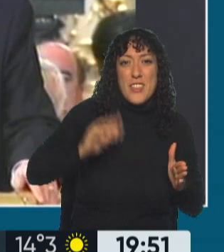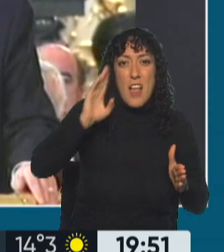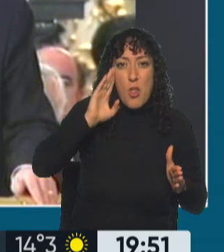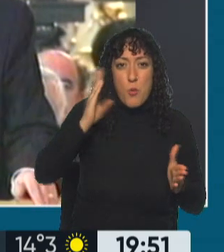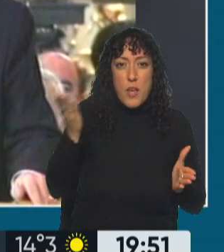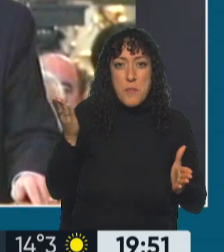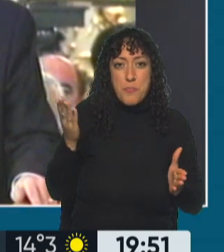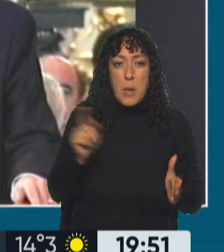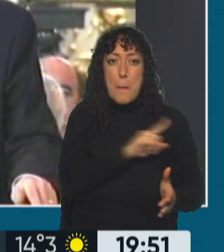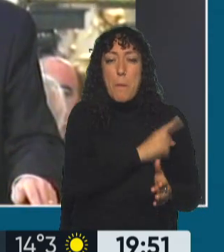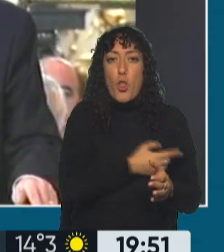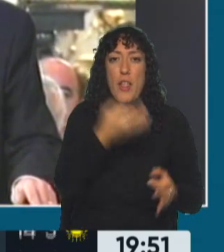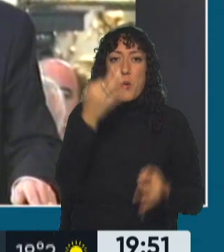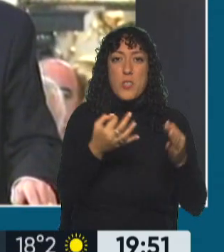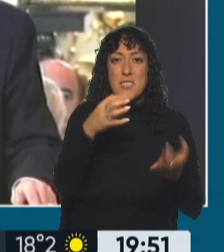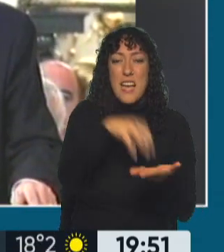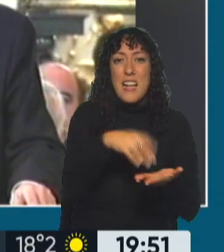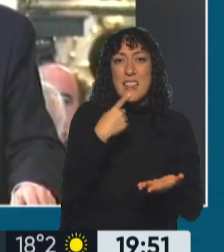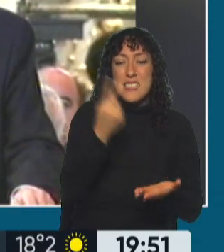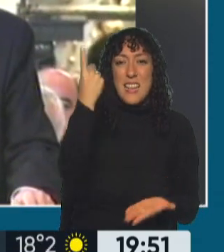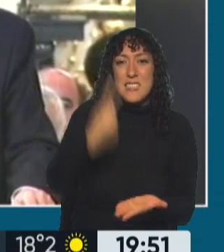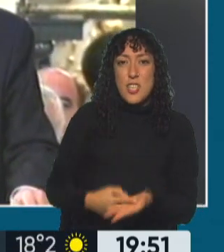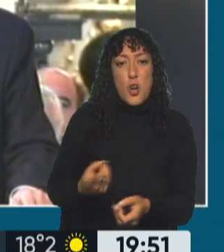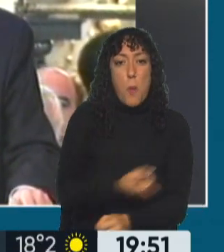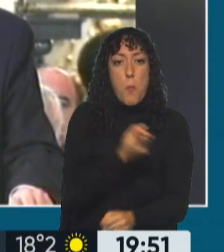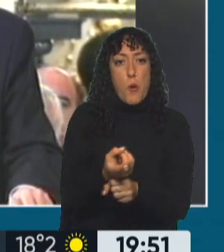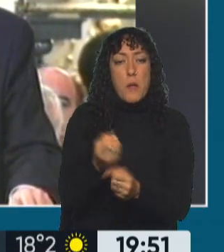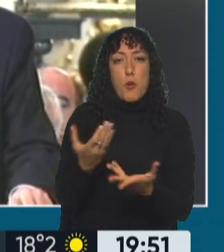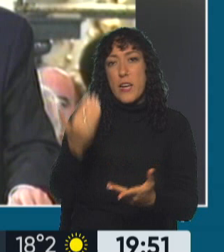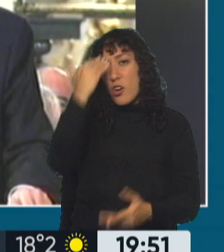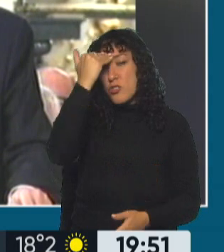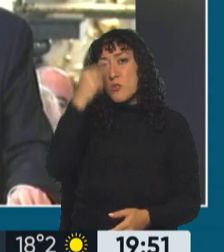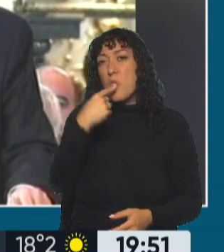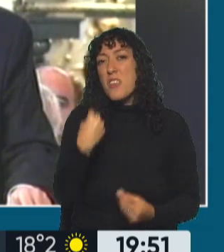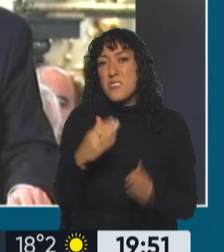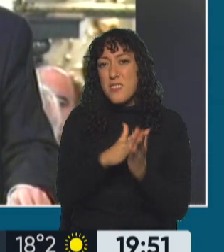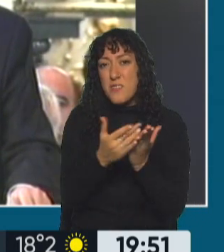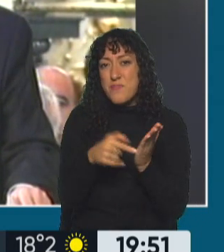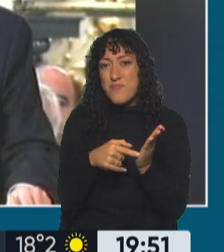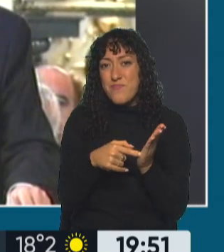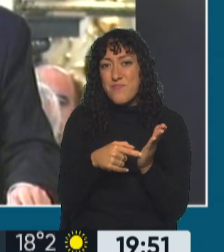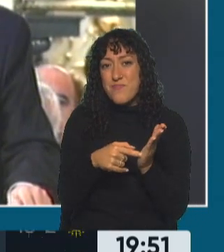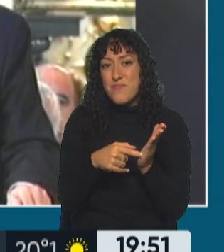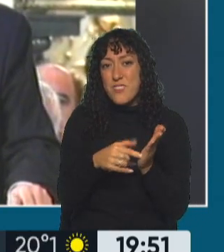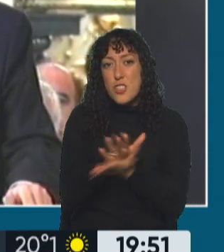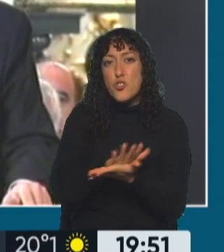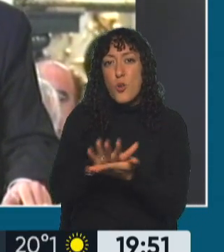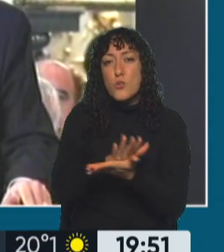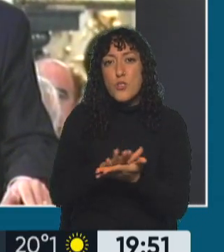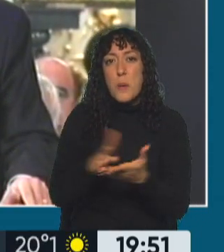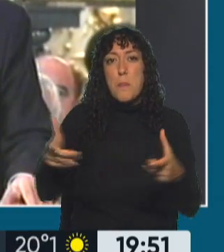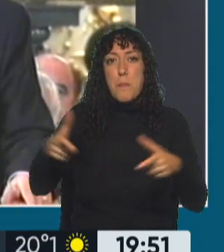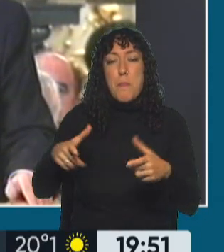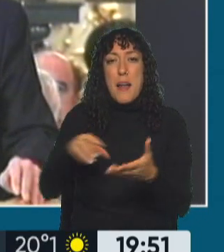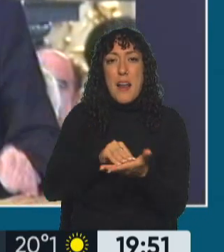puedo, el Poder Judicial dice, yo no puedo emitir sentencia porque la Constitución dice que esto tiene que arreglarlo el Parlamento. ¿Qué